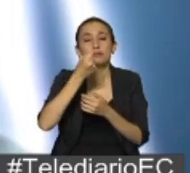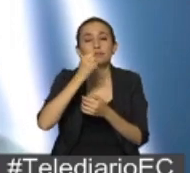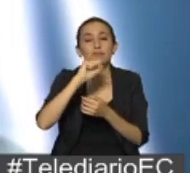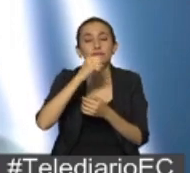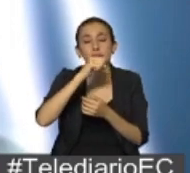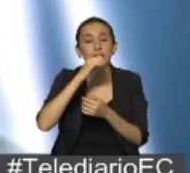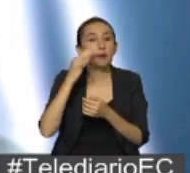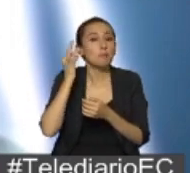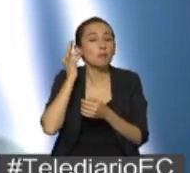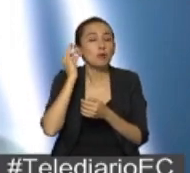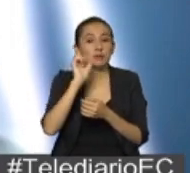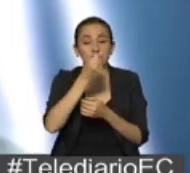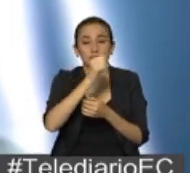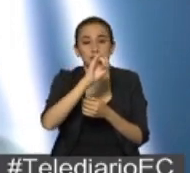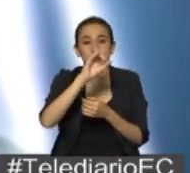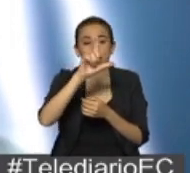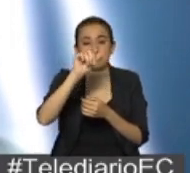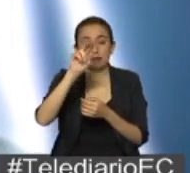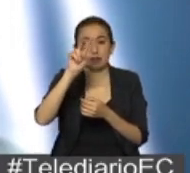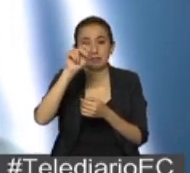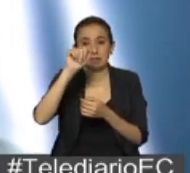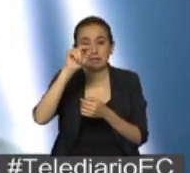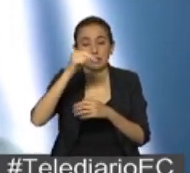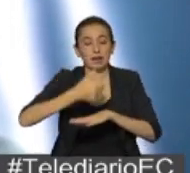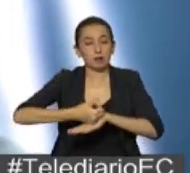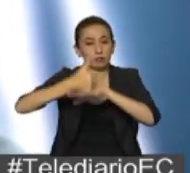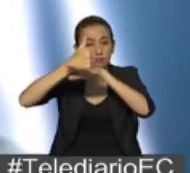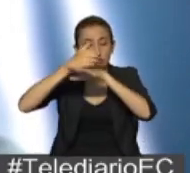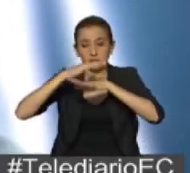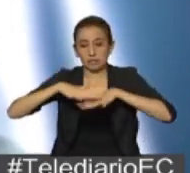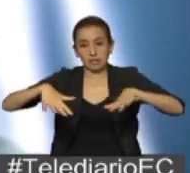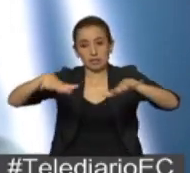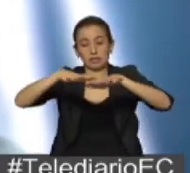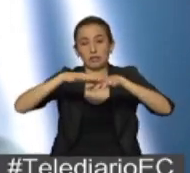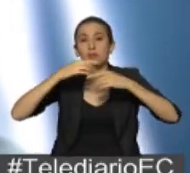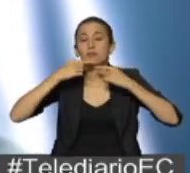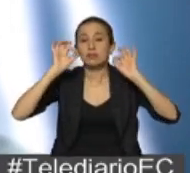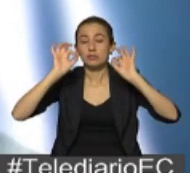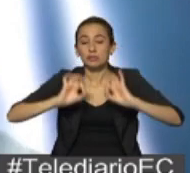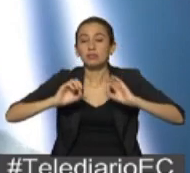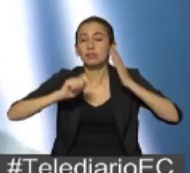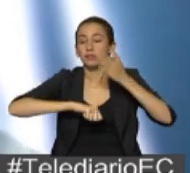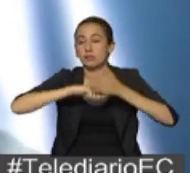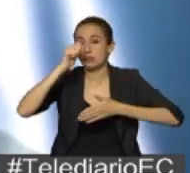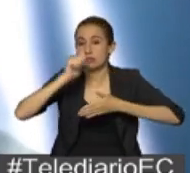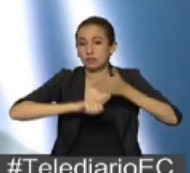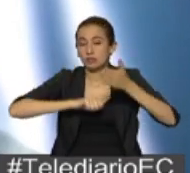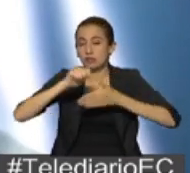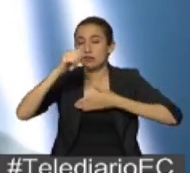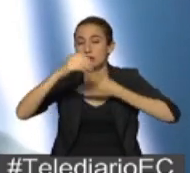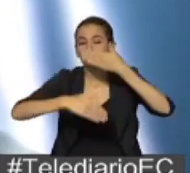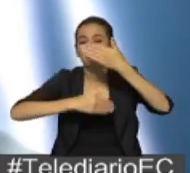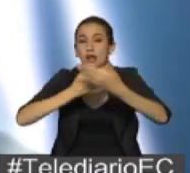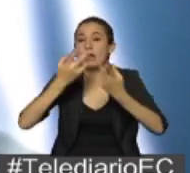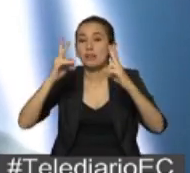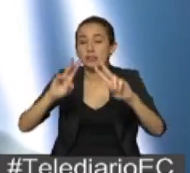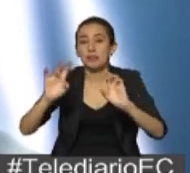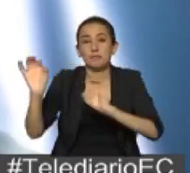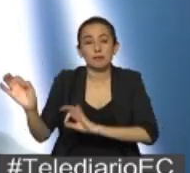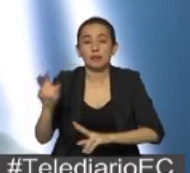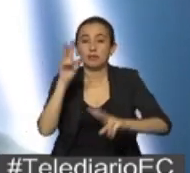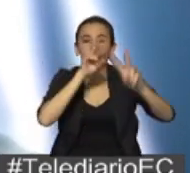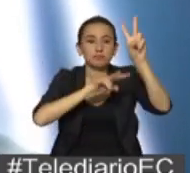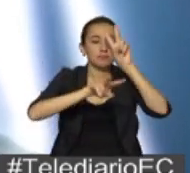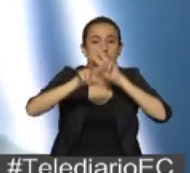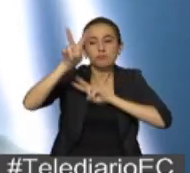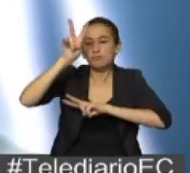para que en el marco de estas preocupaciones de cierto sector, ella también me ha dicho que está revisando